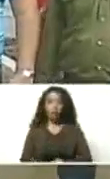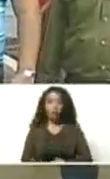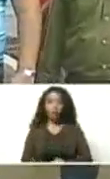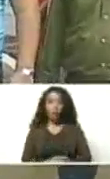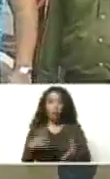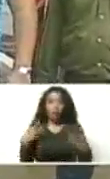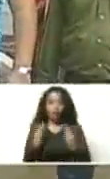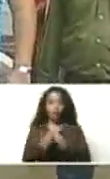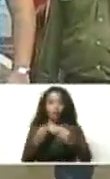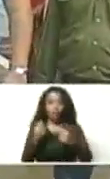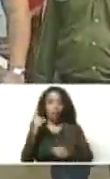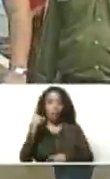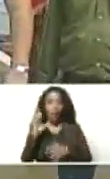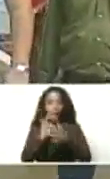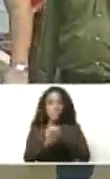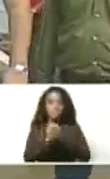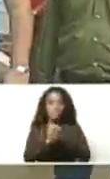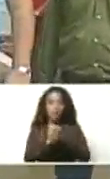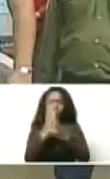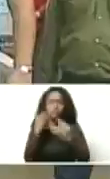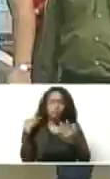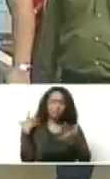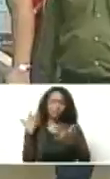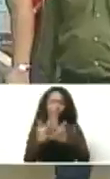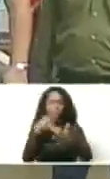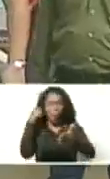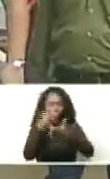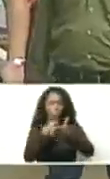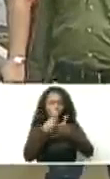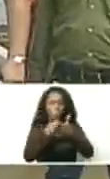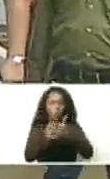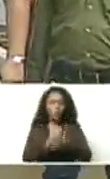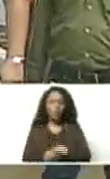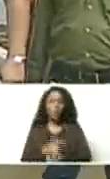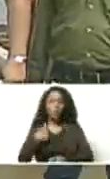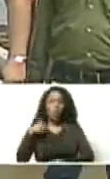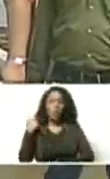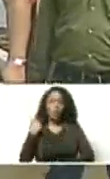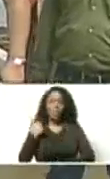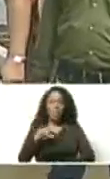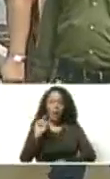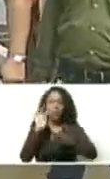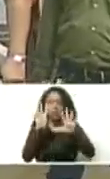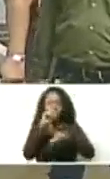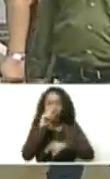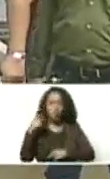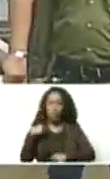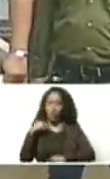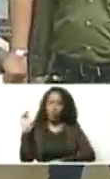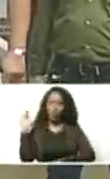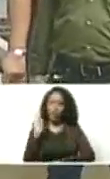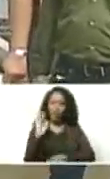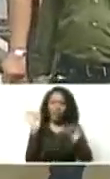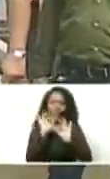con los camaradas de muchos años de lucha. Yo tenía 9 años que no pasaba por aquí.